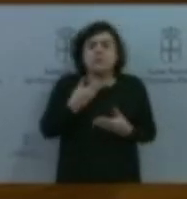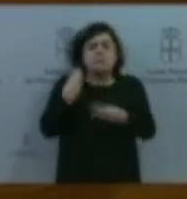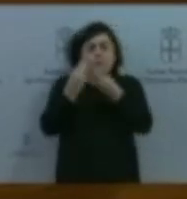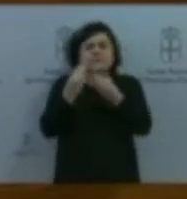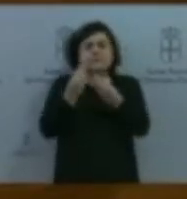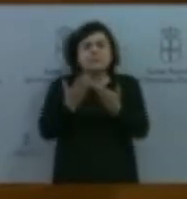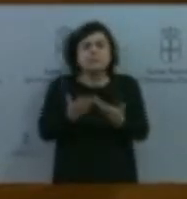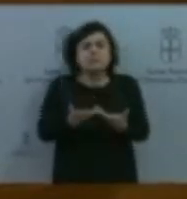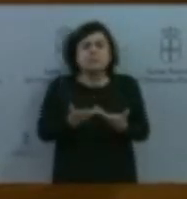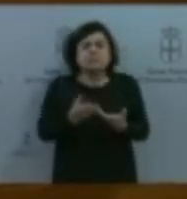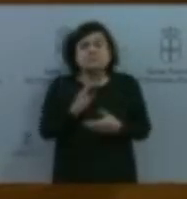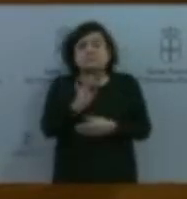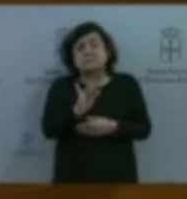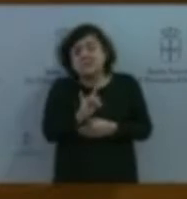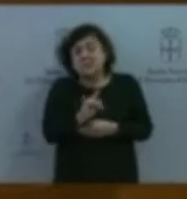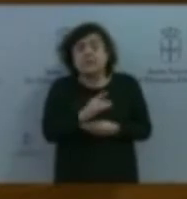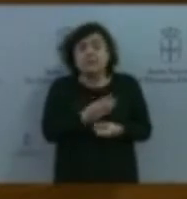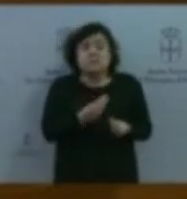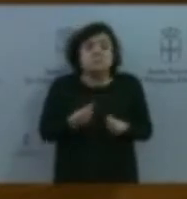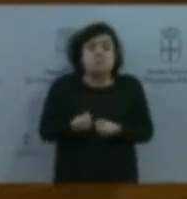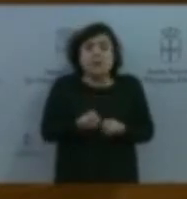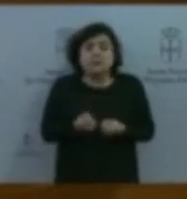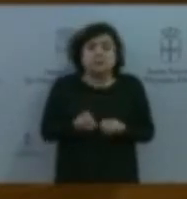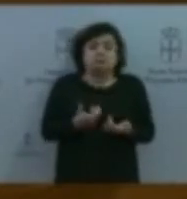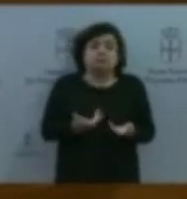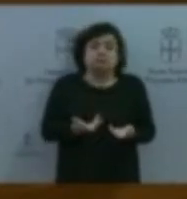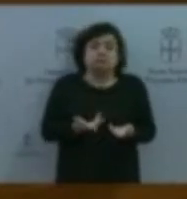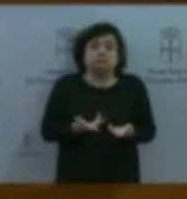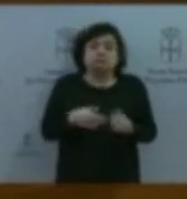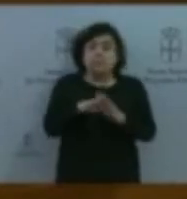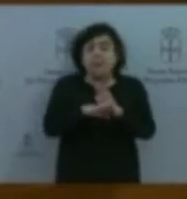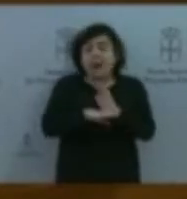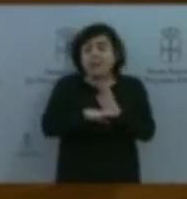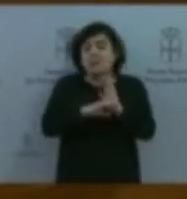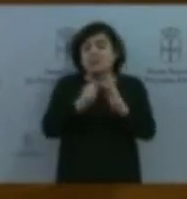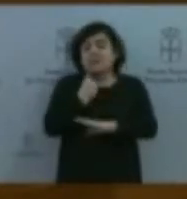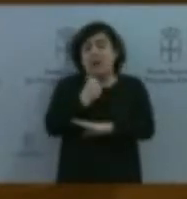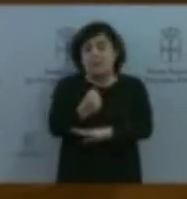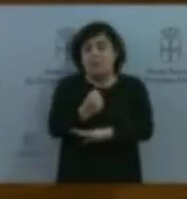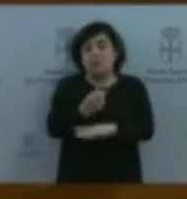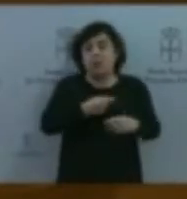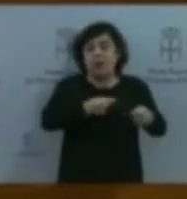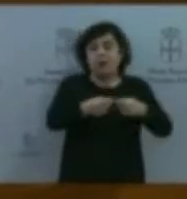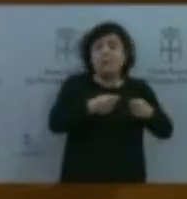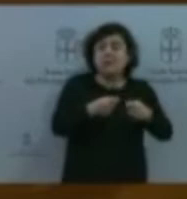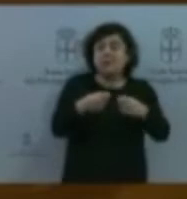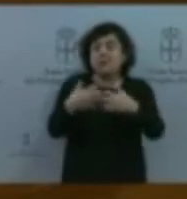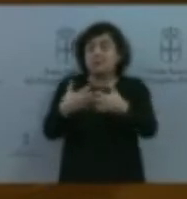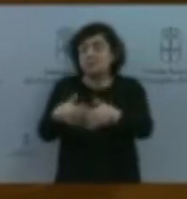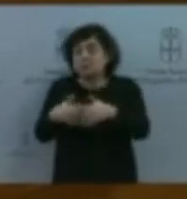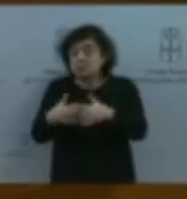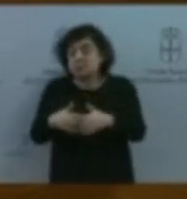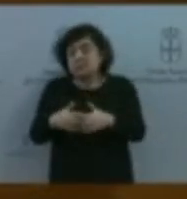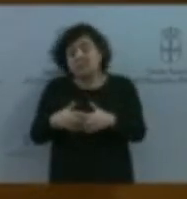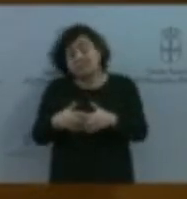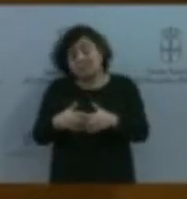en medidas de apoyo al comercio y a la industria, pues ahí creemos que hay diferencias, que hay que apoyar más al pequeño comercio que las